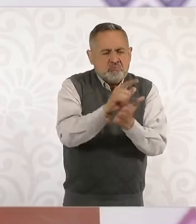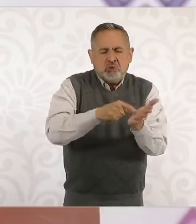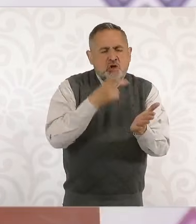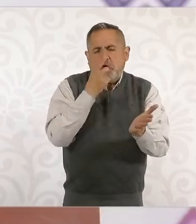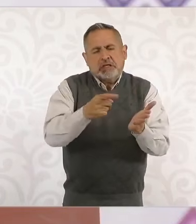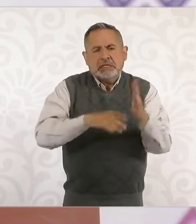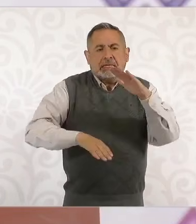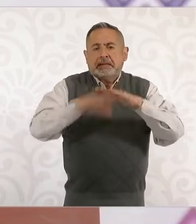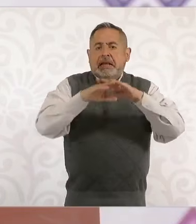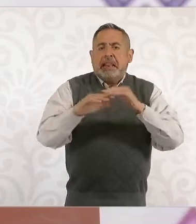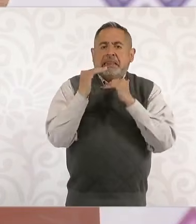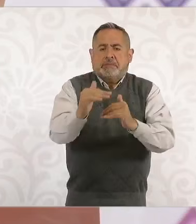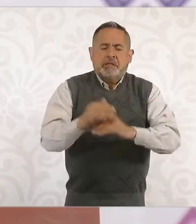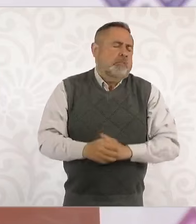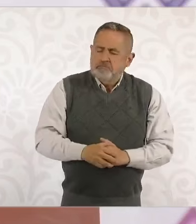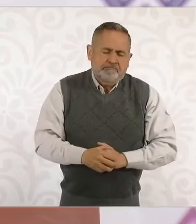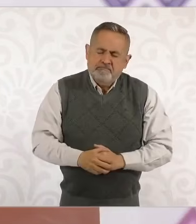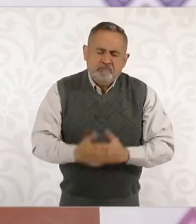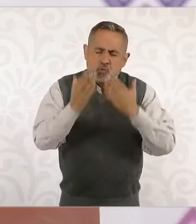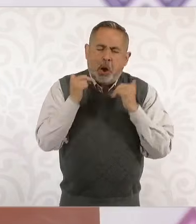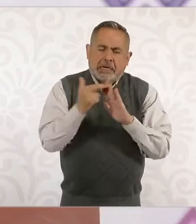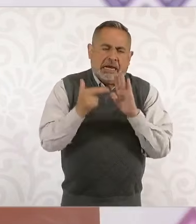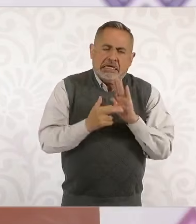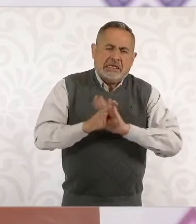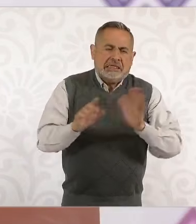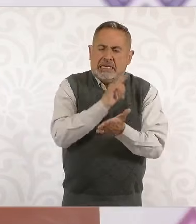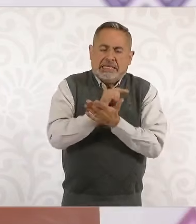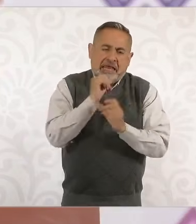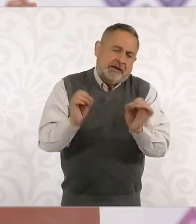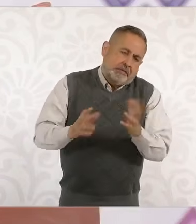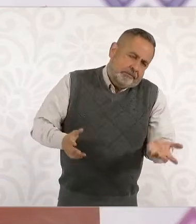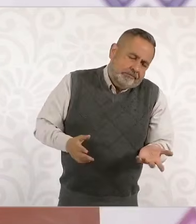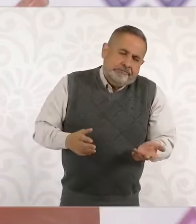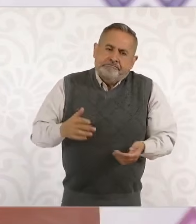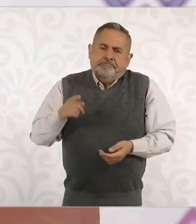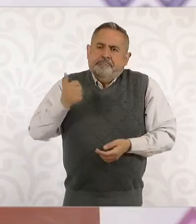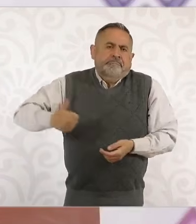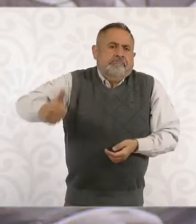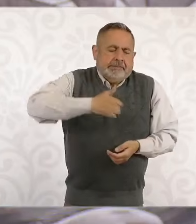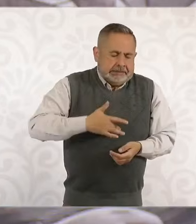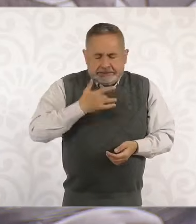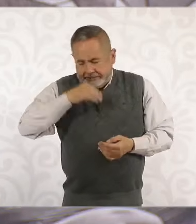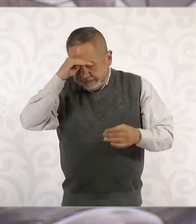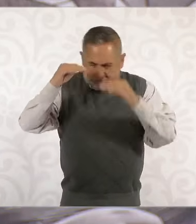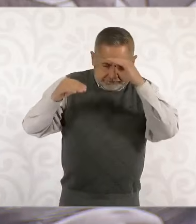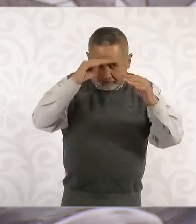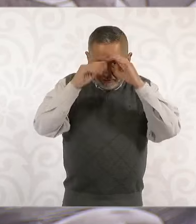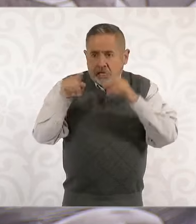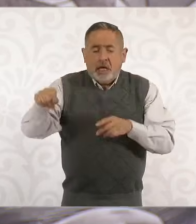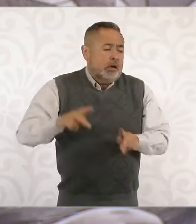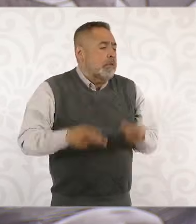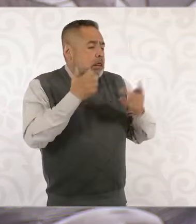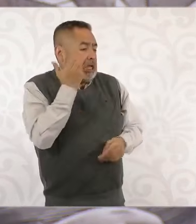es decir, no hay regulación de precios. Entonces, pues sí, o sea, es la sensibilización y el propio análisis de quien está vendiendo